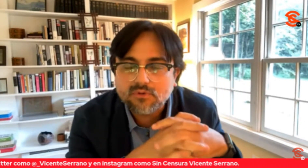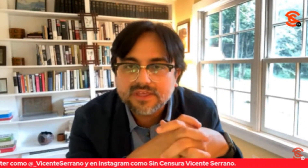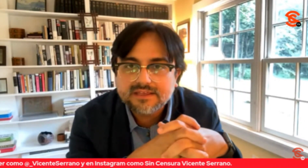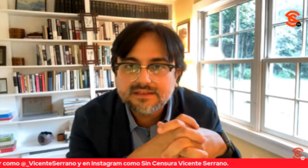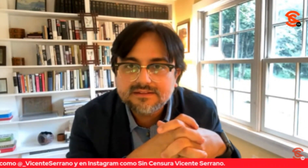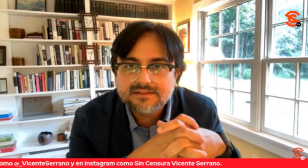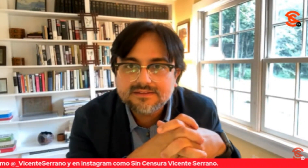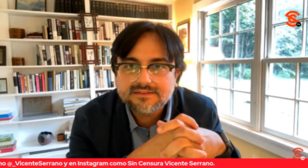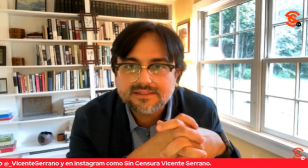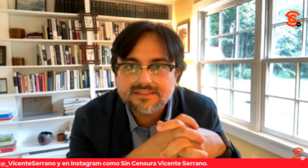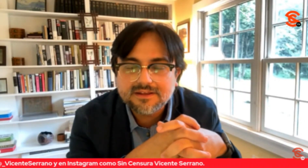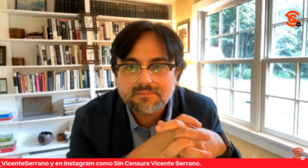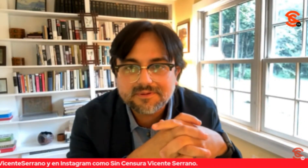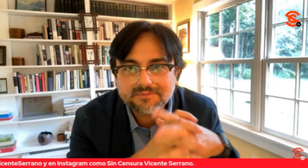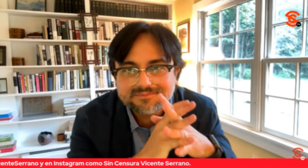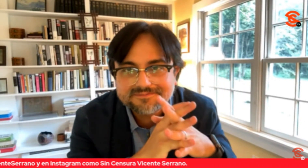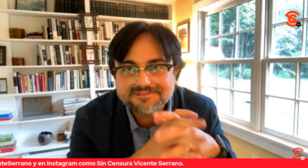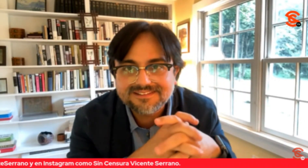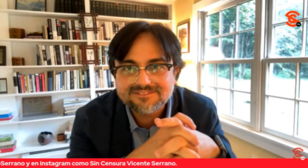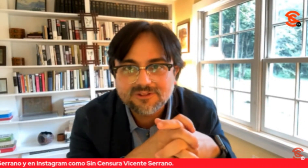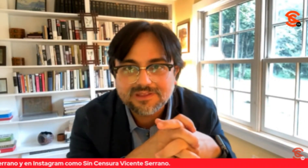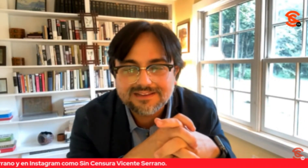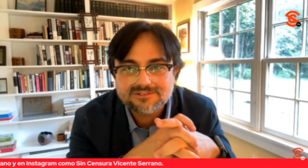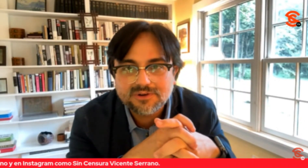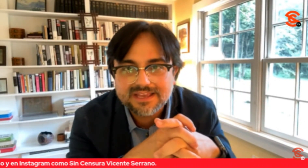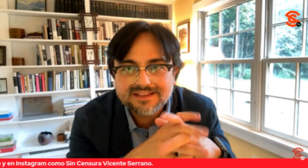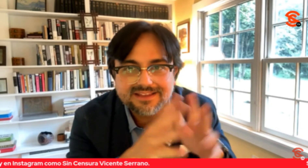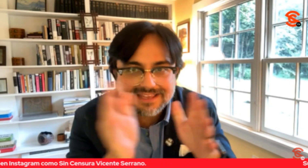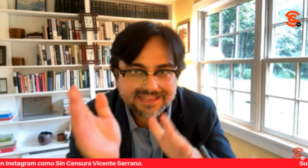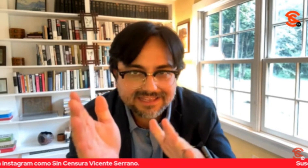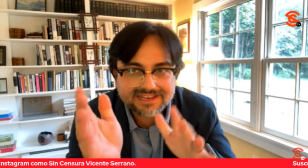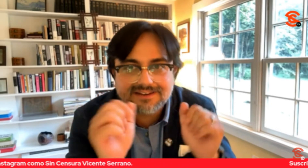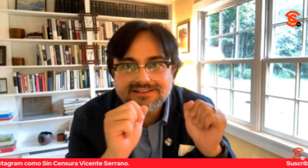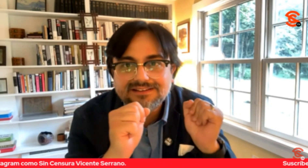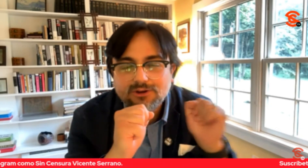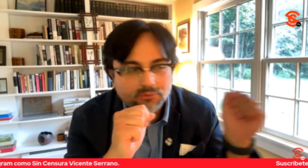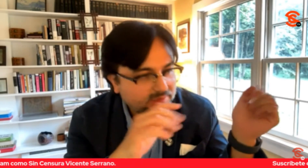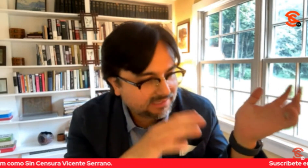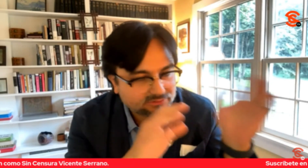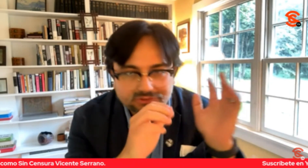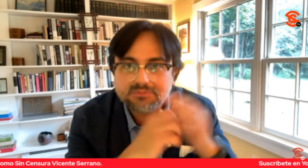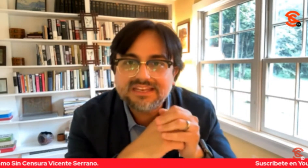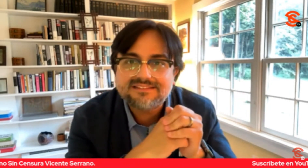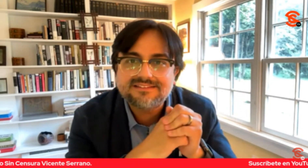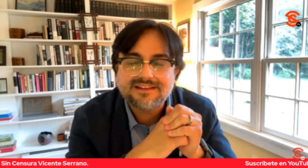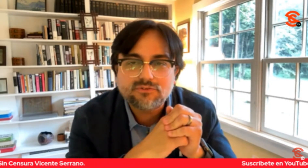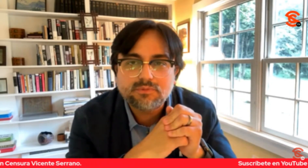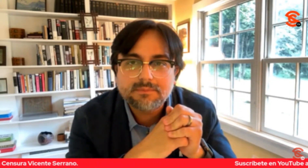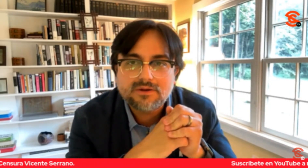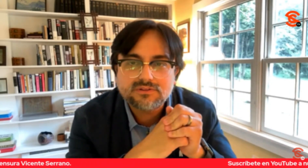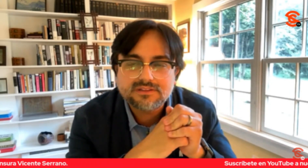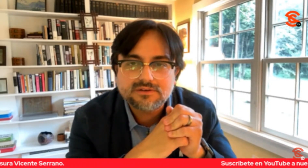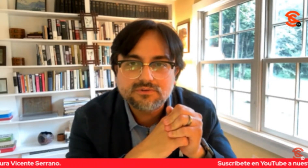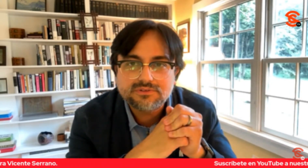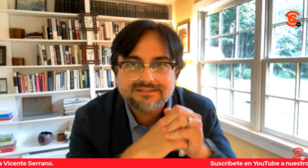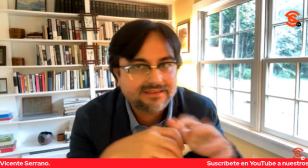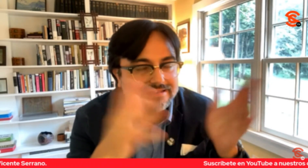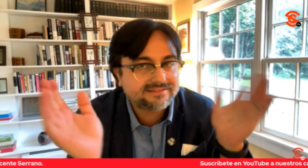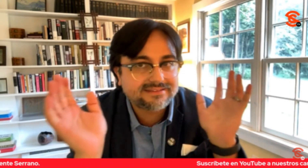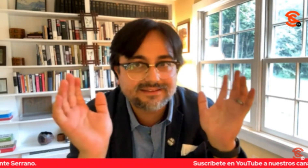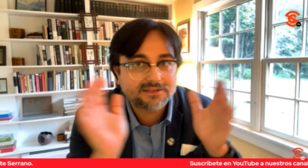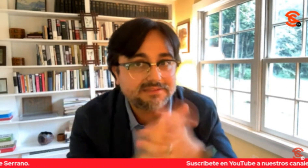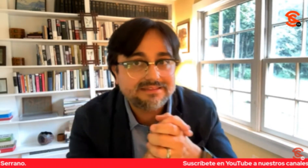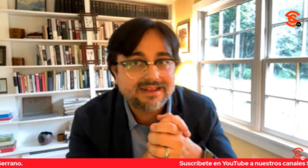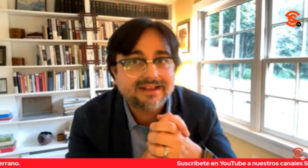el poder, y etcétera, pero pues, en cuanto a la historia, él, los ministros y ministras de la Suprema Corte de Justicia